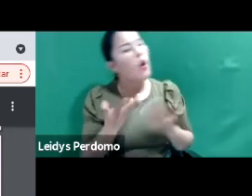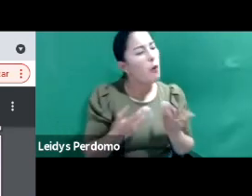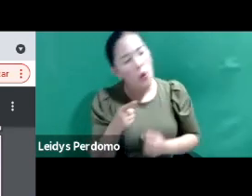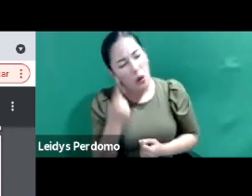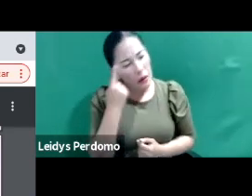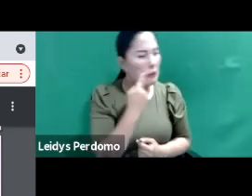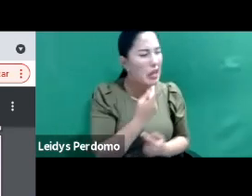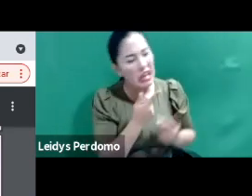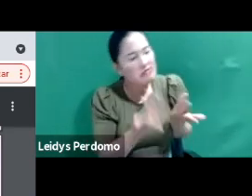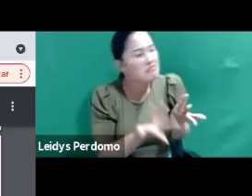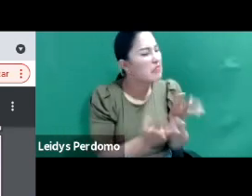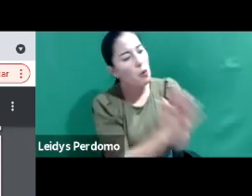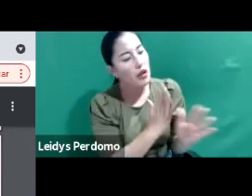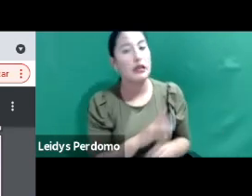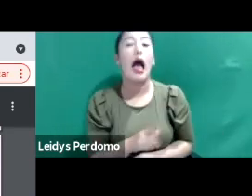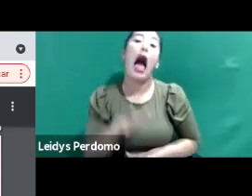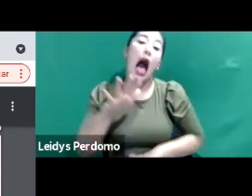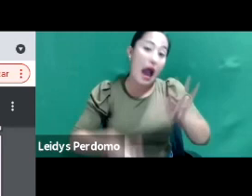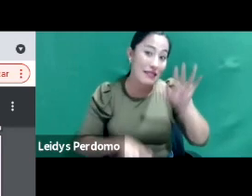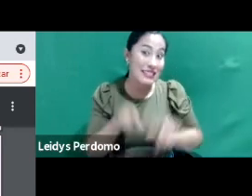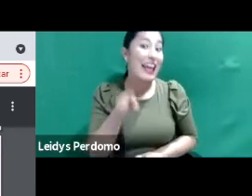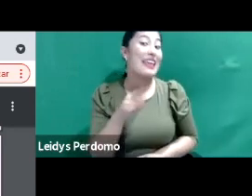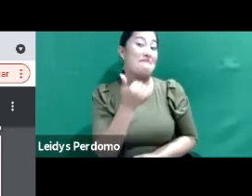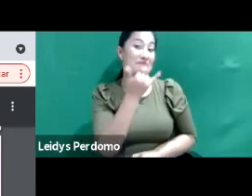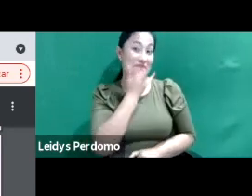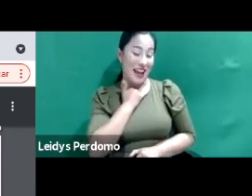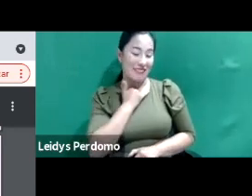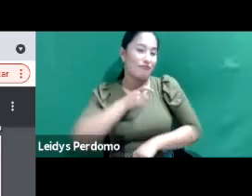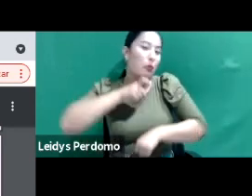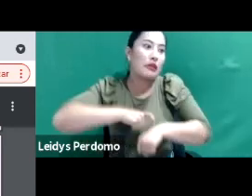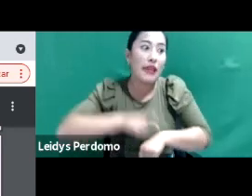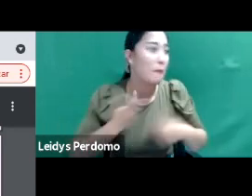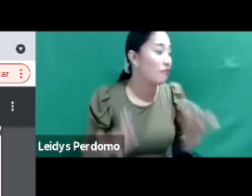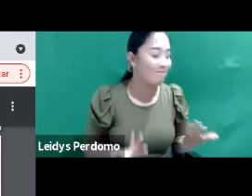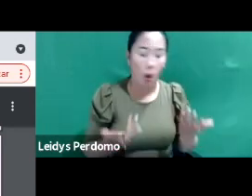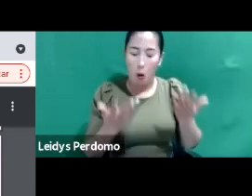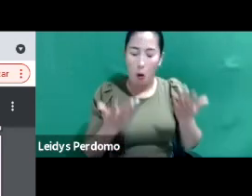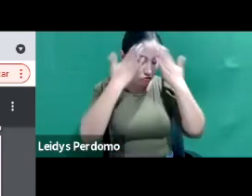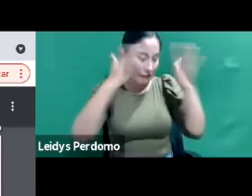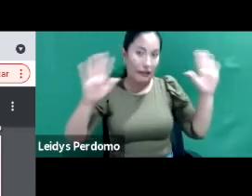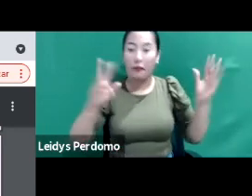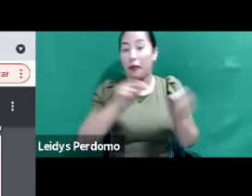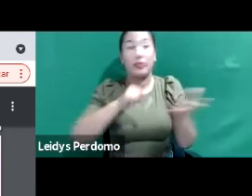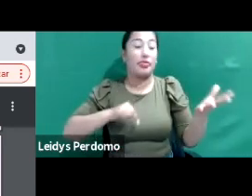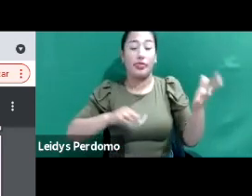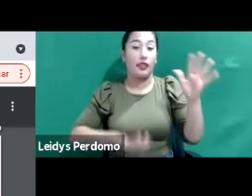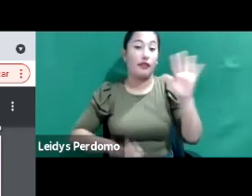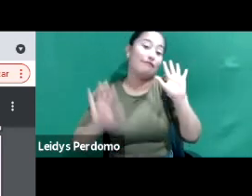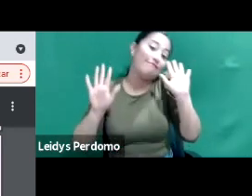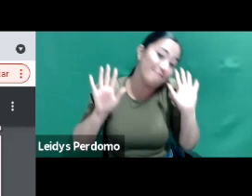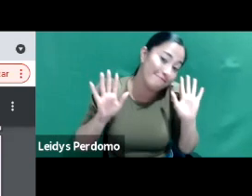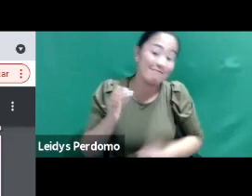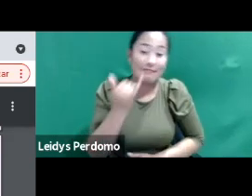nosotros cometemos algunas equivocaciones, de pronto por tiempo o por desconocimiento, pero los niños y